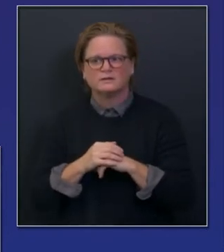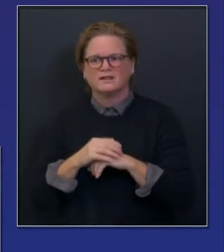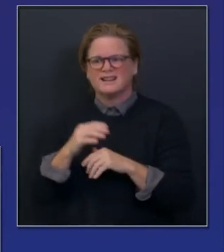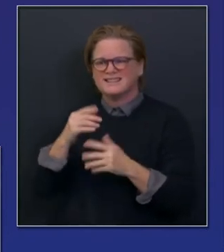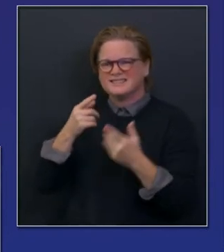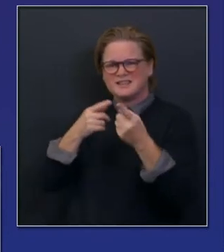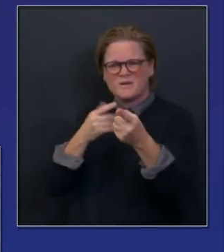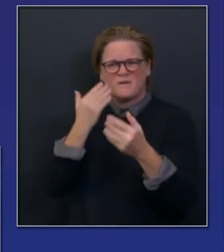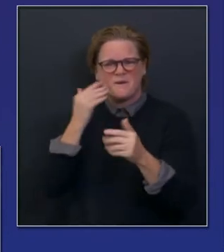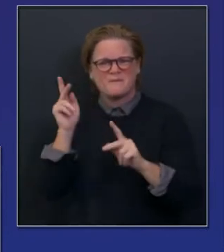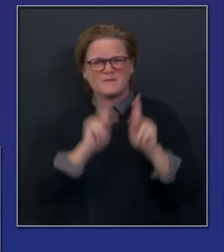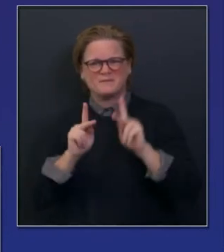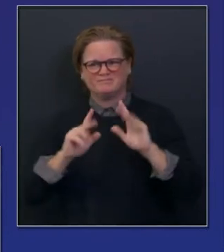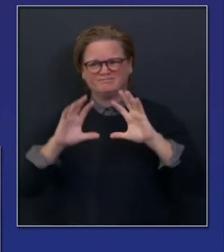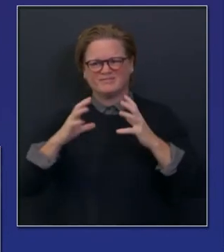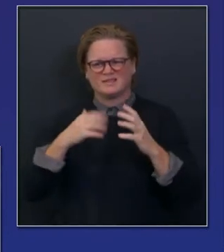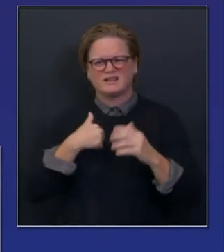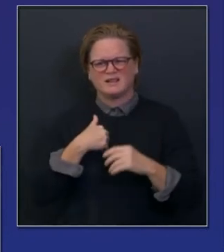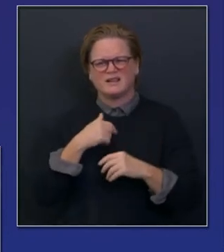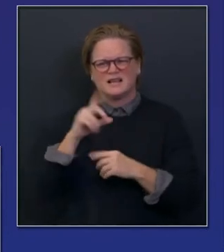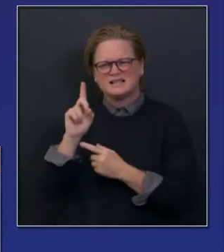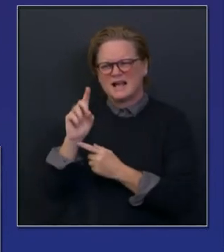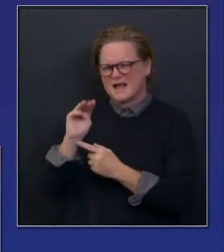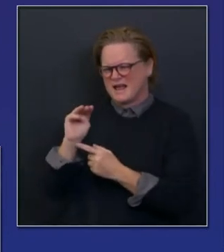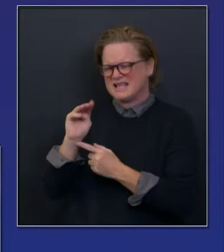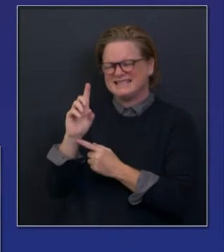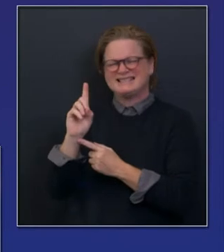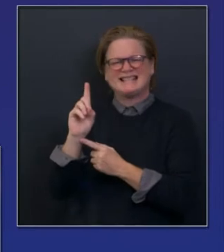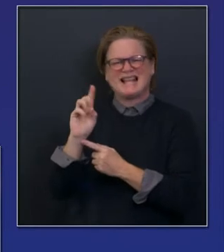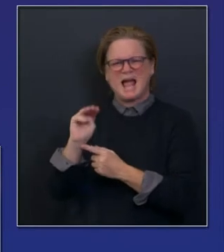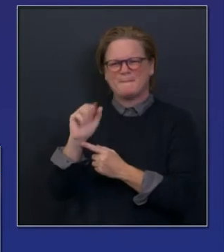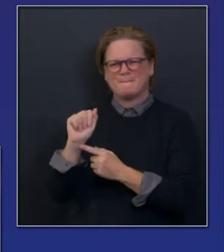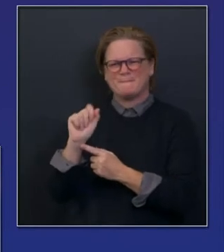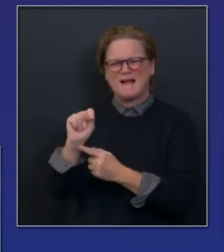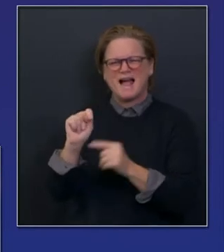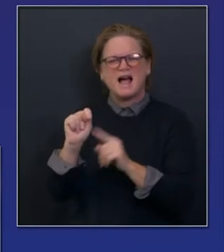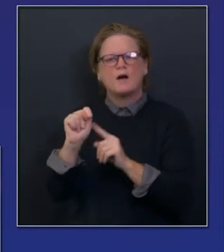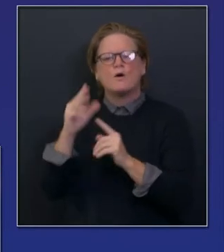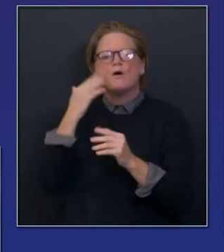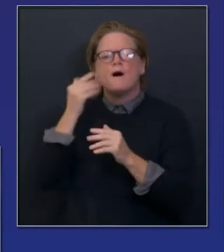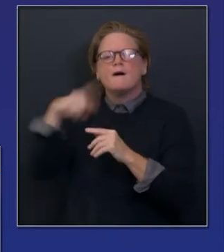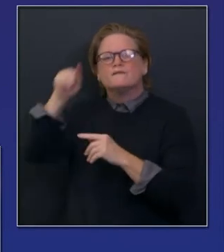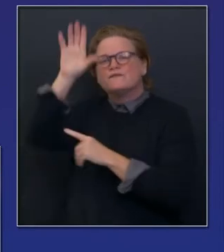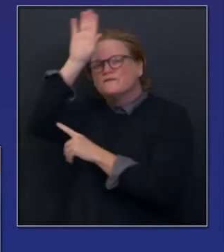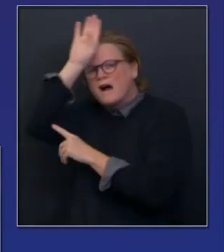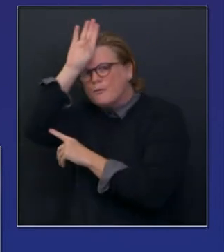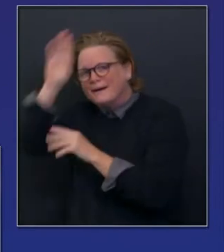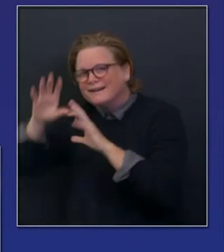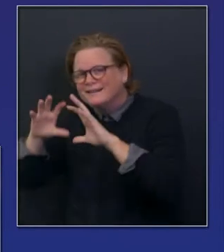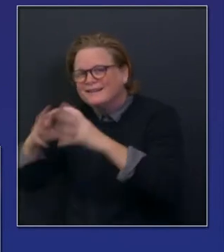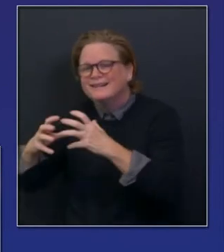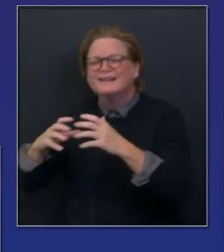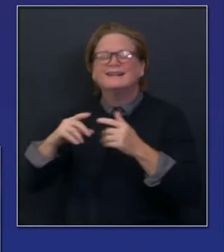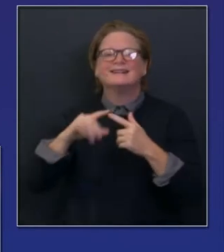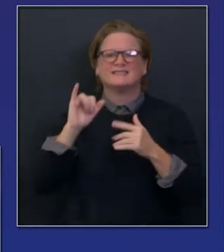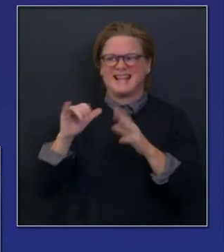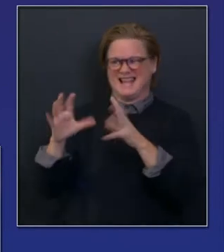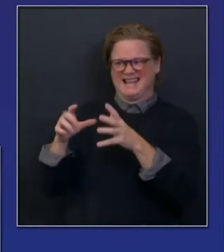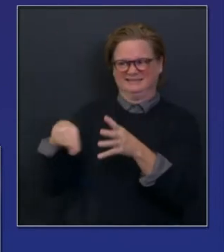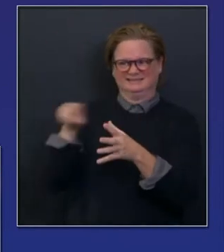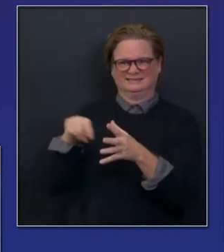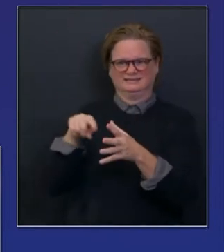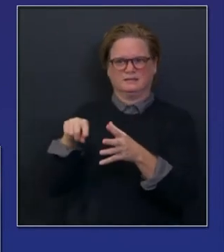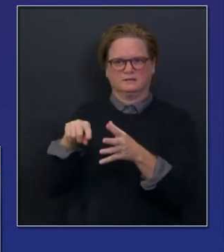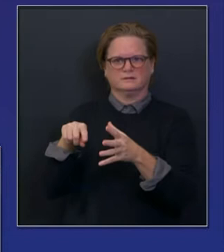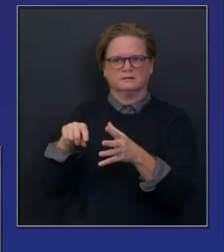Emergencias, los equipos de DIMA desde inicios de la pandemia, también ayudan en incendios